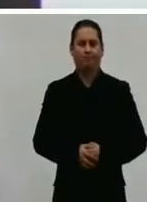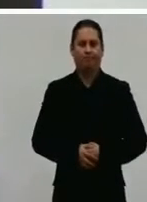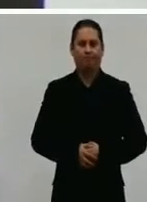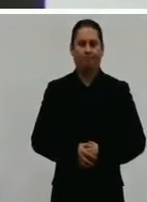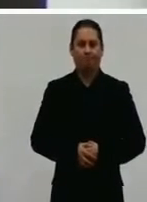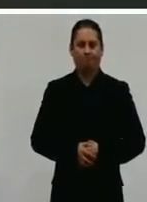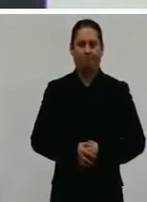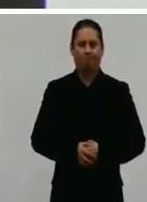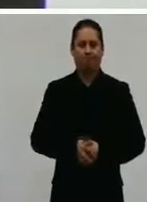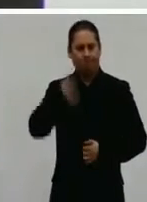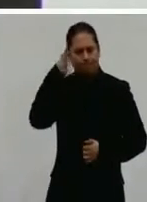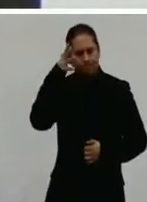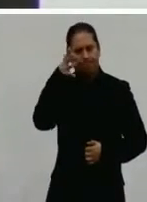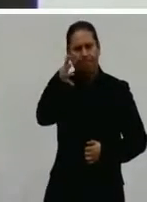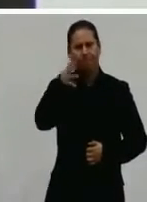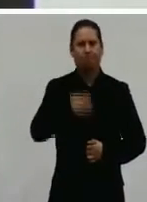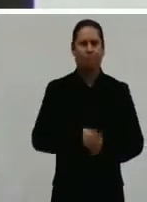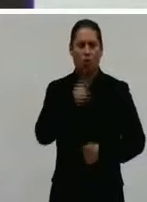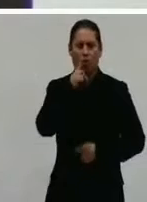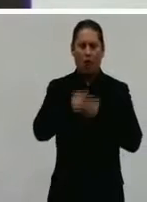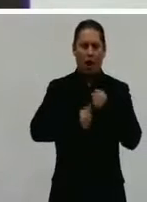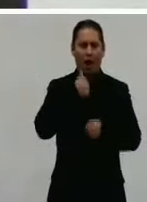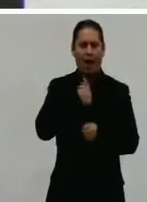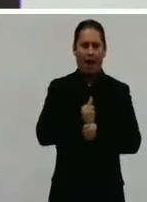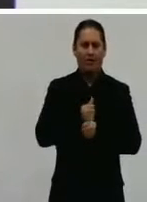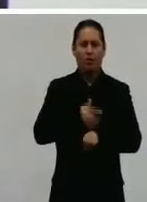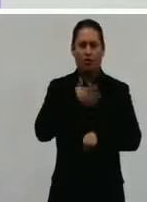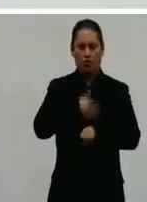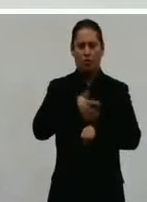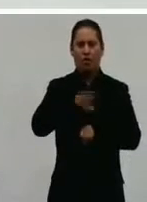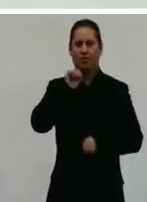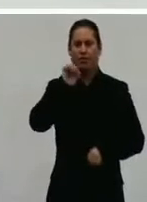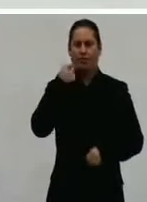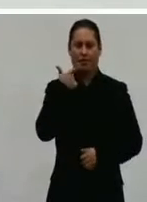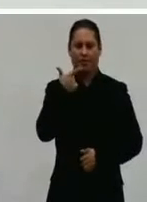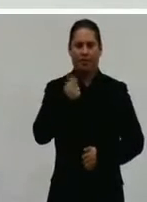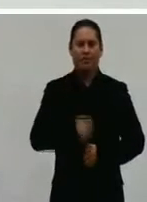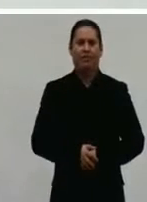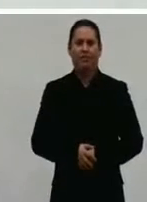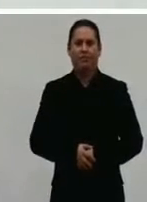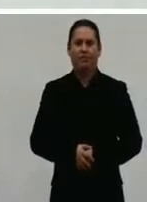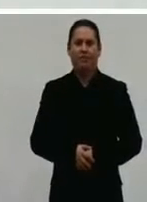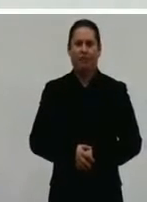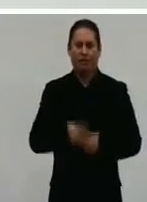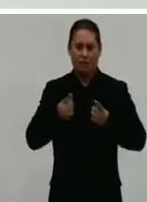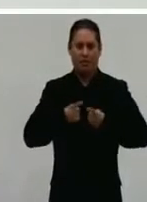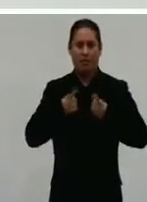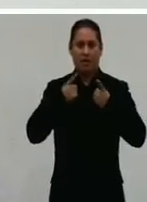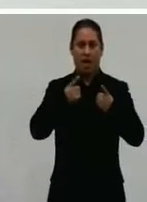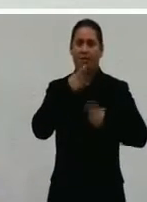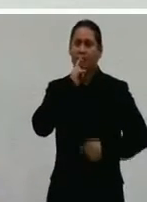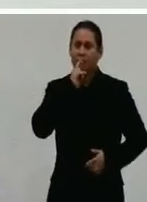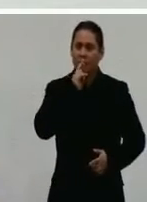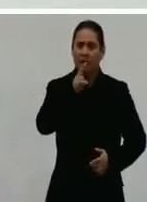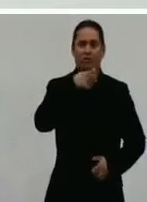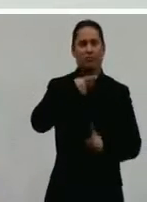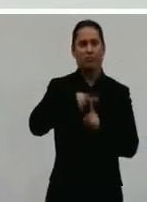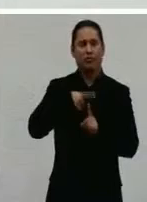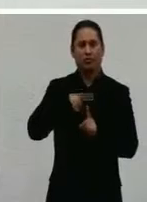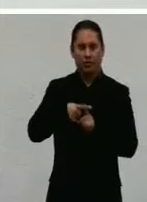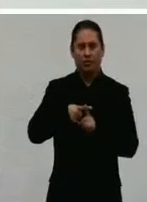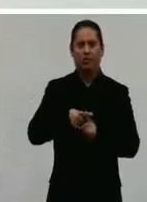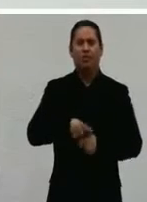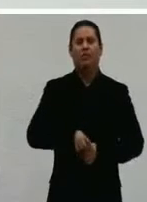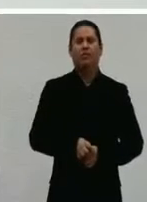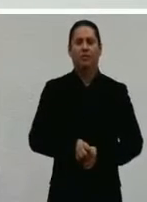la oportunidad en el año que queda de esta 67 legislatura de demostrar con resultados que sí se pueden